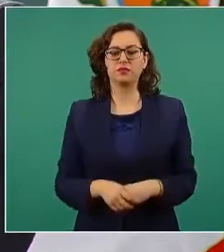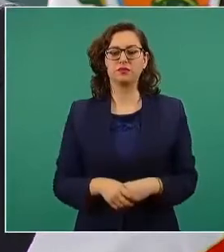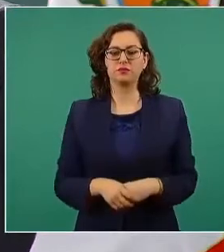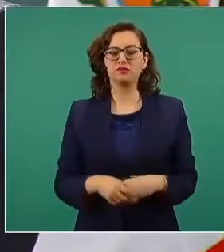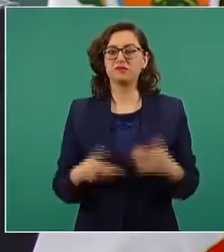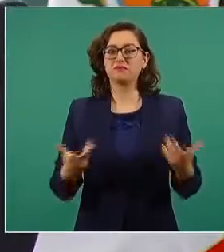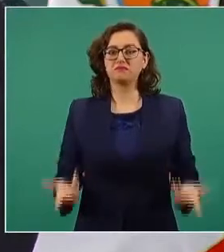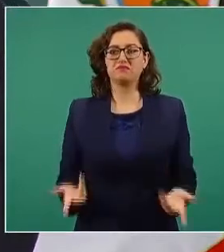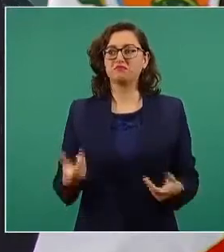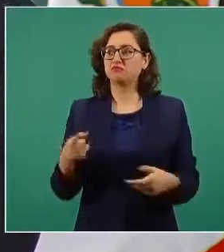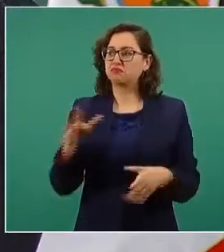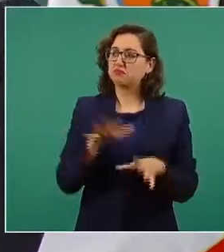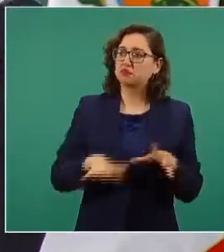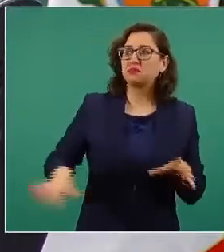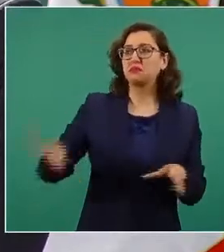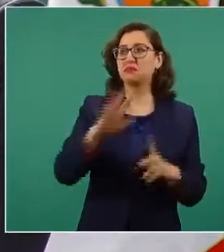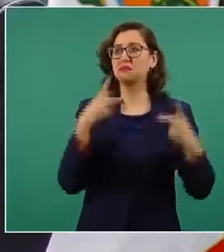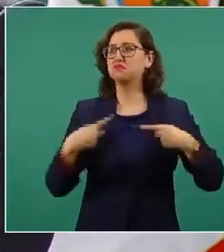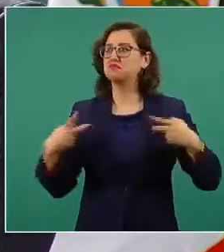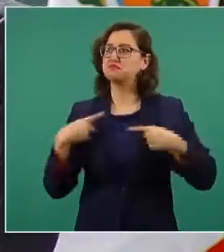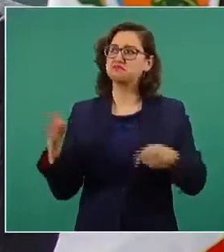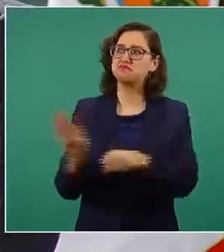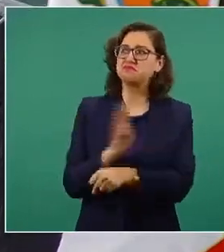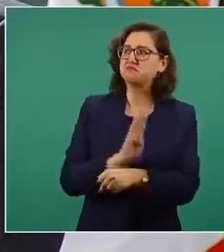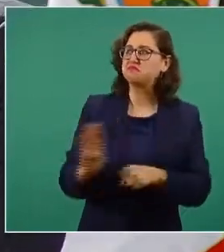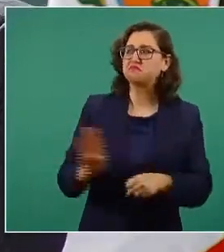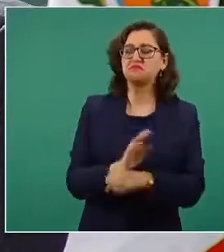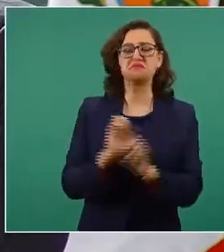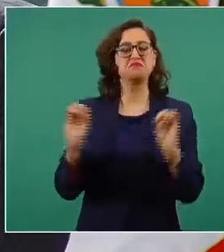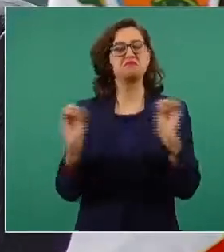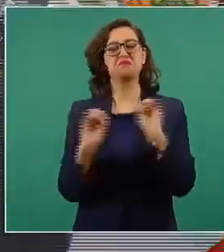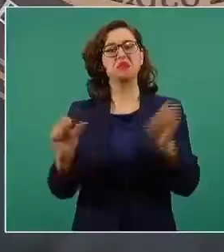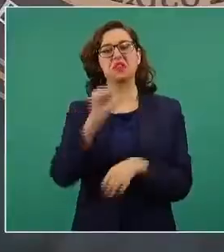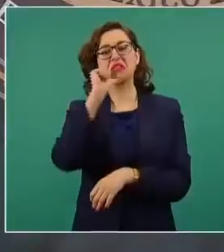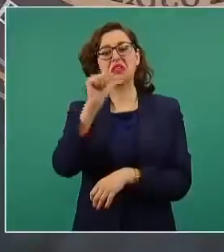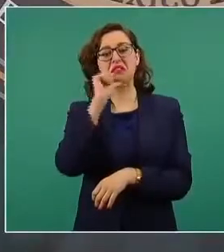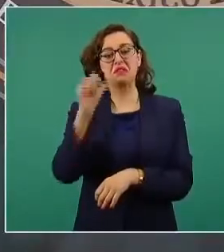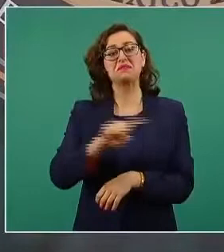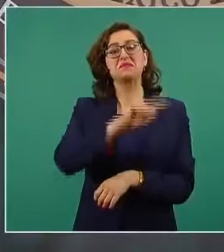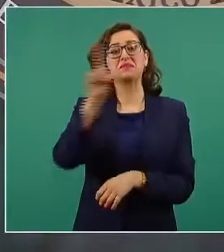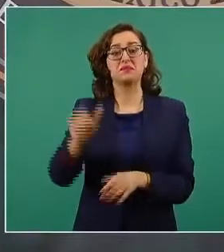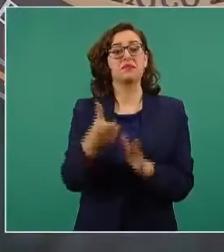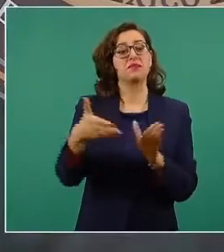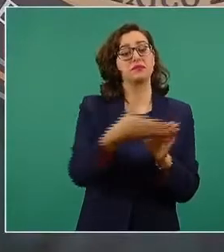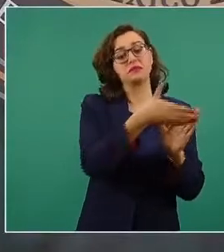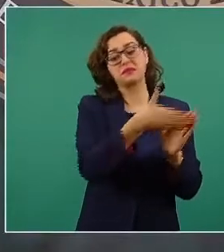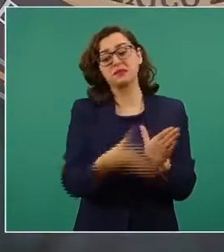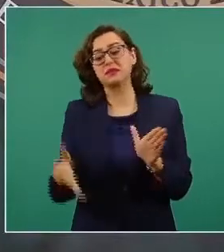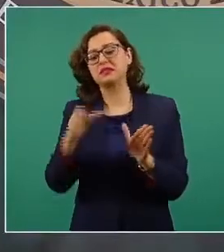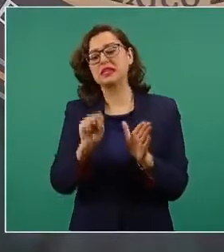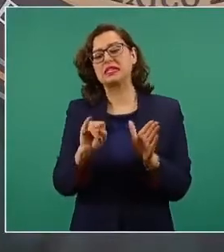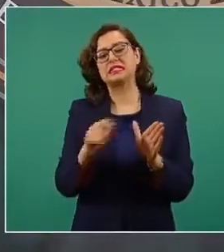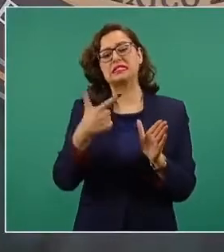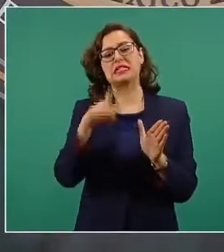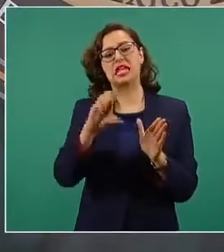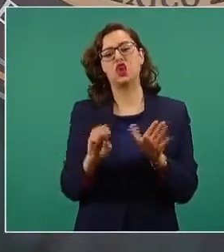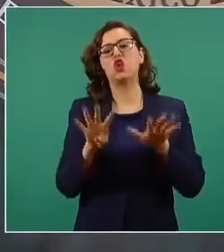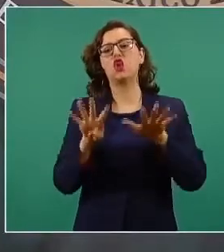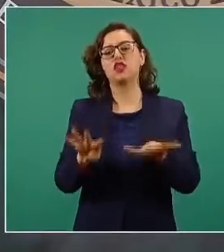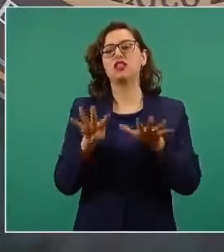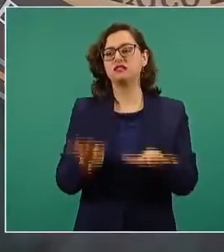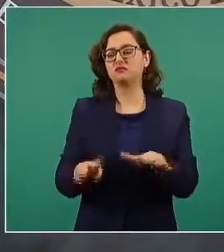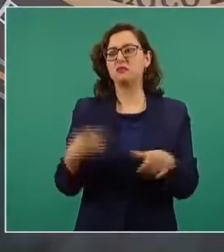Nada cambió en beneficio del pueblo. El siglo XIX se caracterizó tanto por la inestabilidad